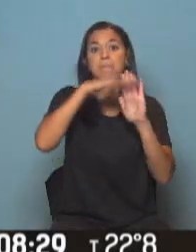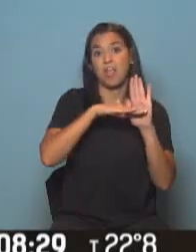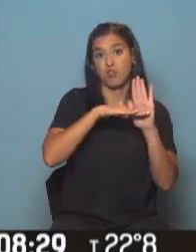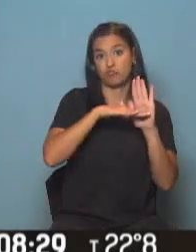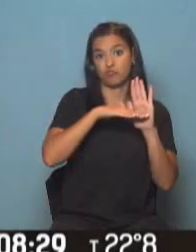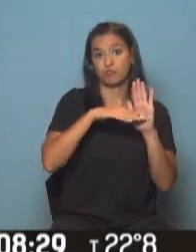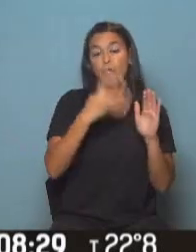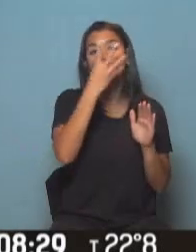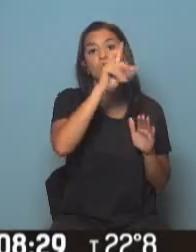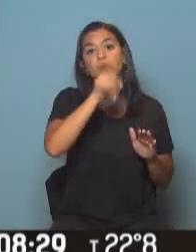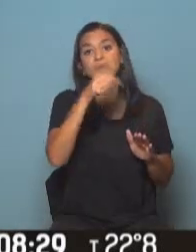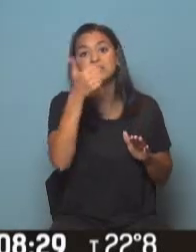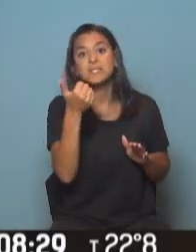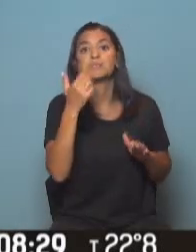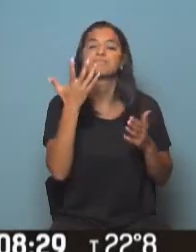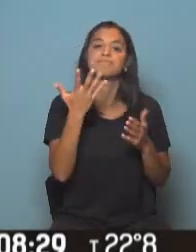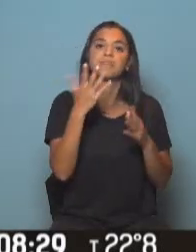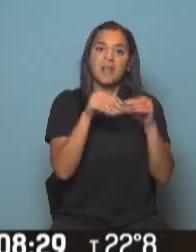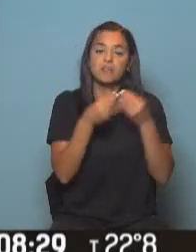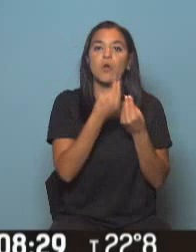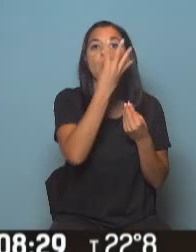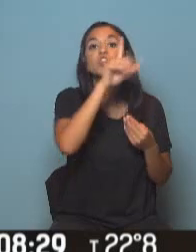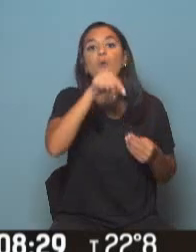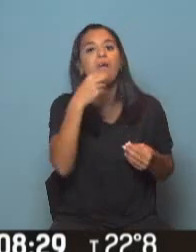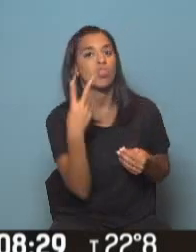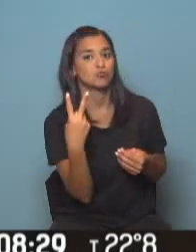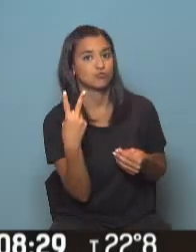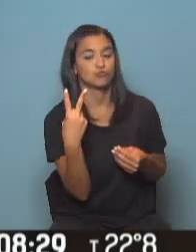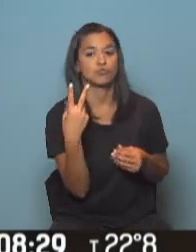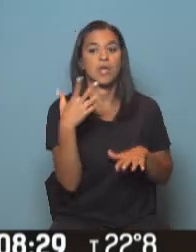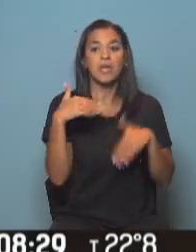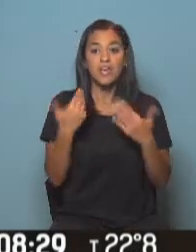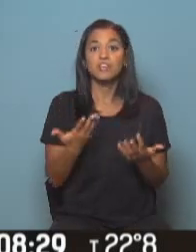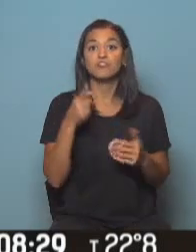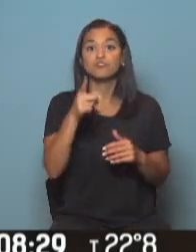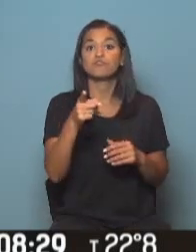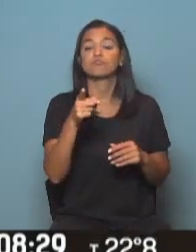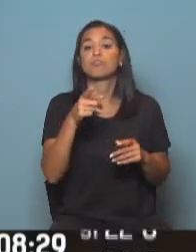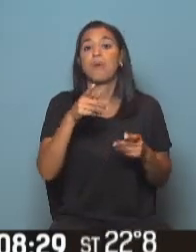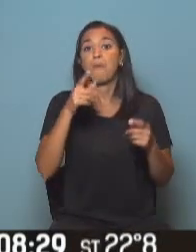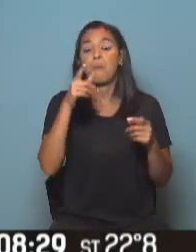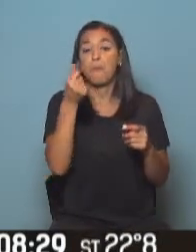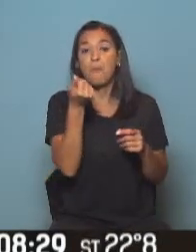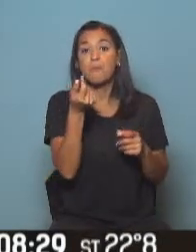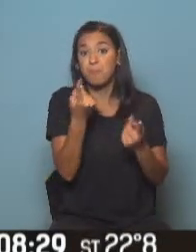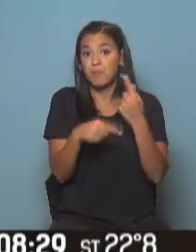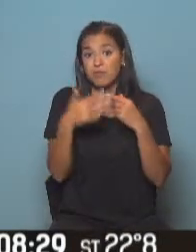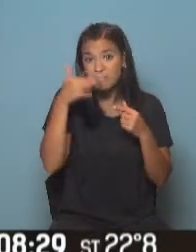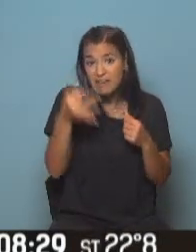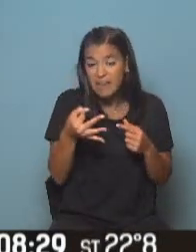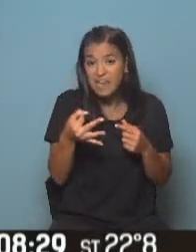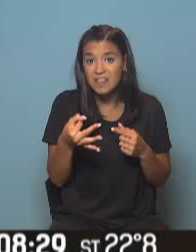en vez de 4,6 4,2 esto implica que se ajustó ese valor pero en términos reales estamos